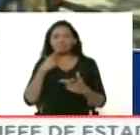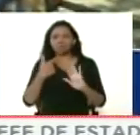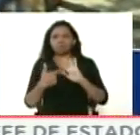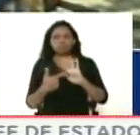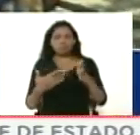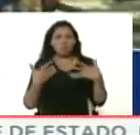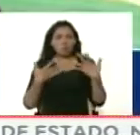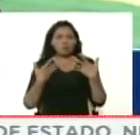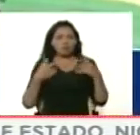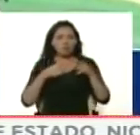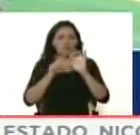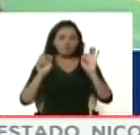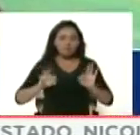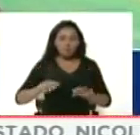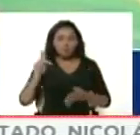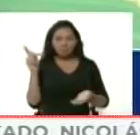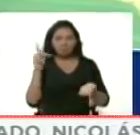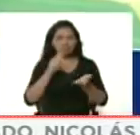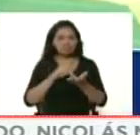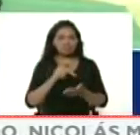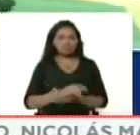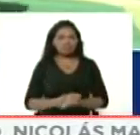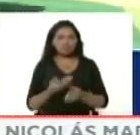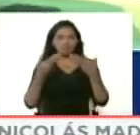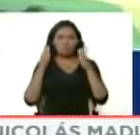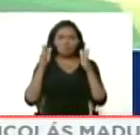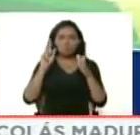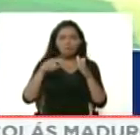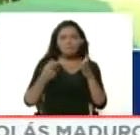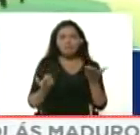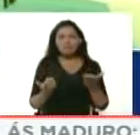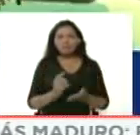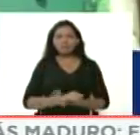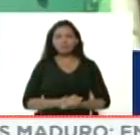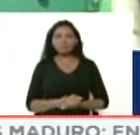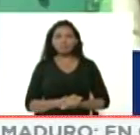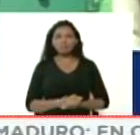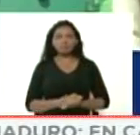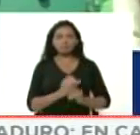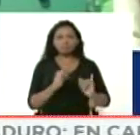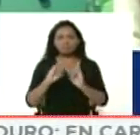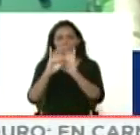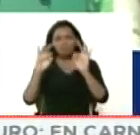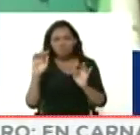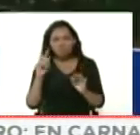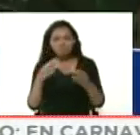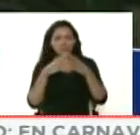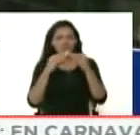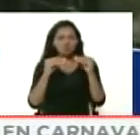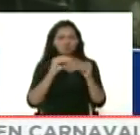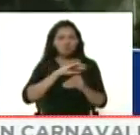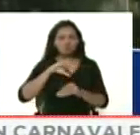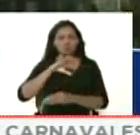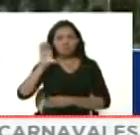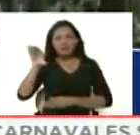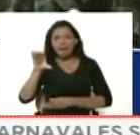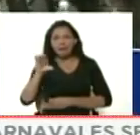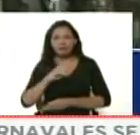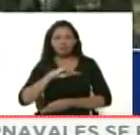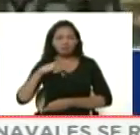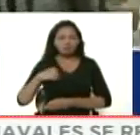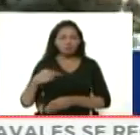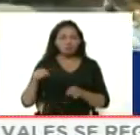de alegría, en participación popular, ¿no? Y así ha sido en todo el país. Así que